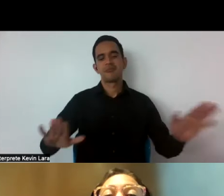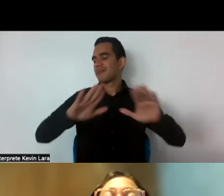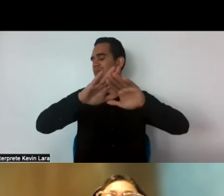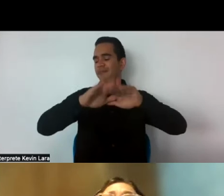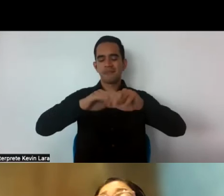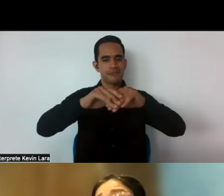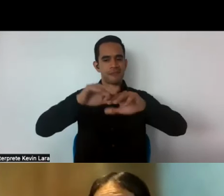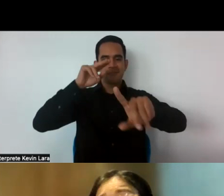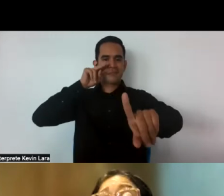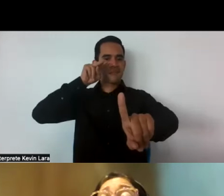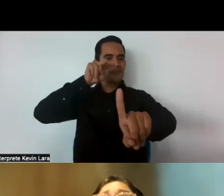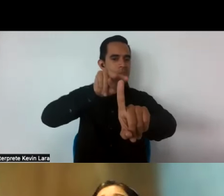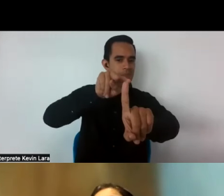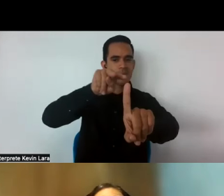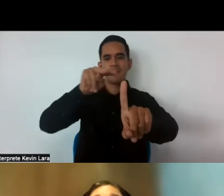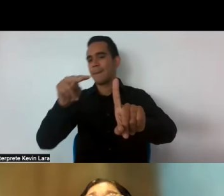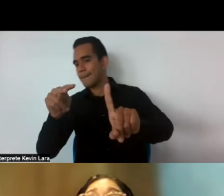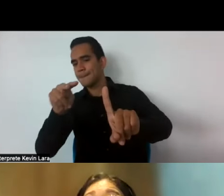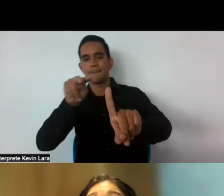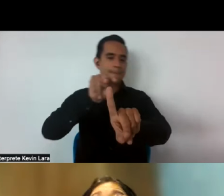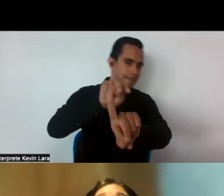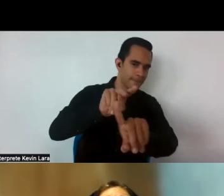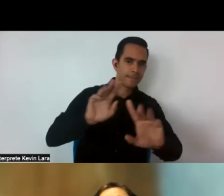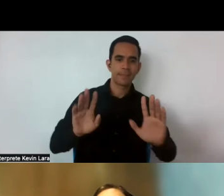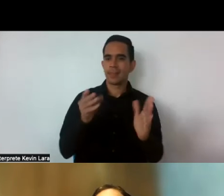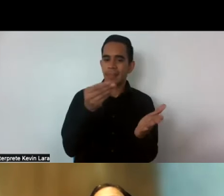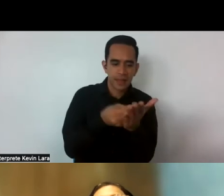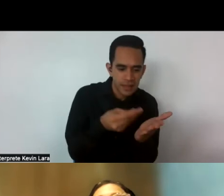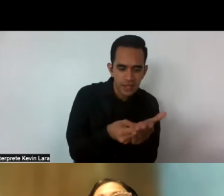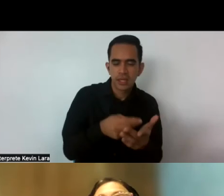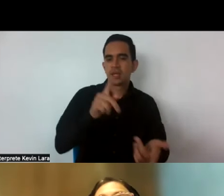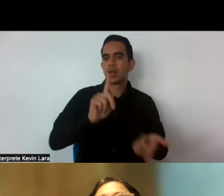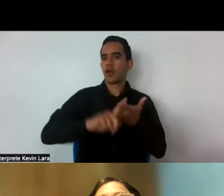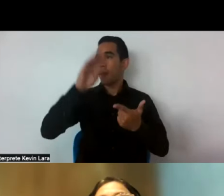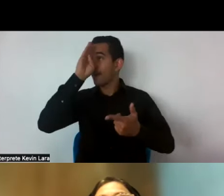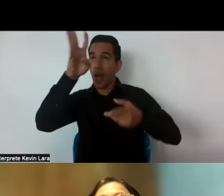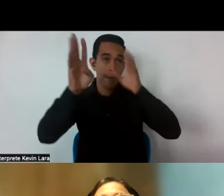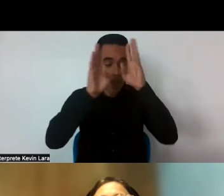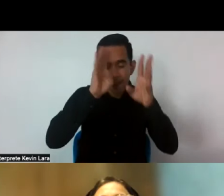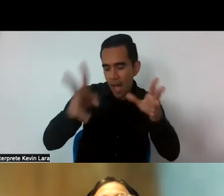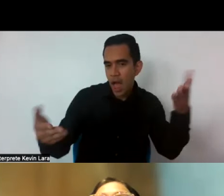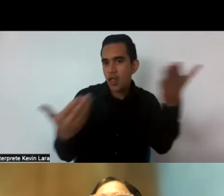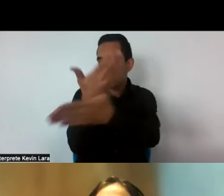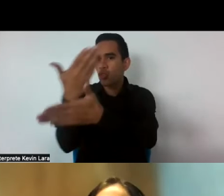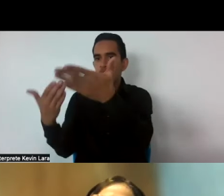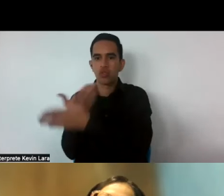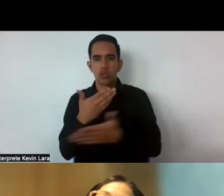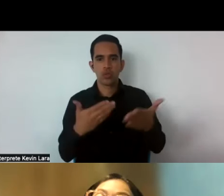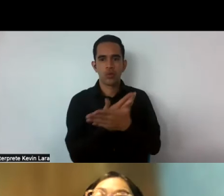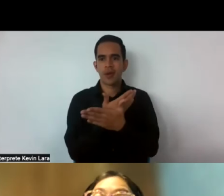cual, Cindy, una fuente de ingresos, una creatividad. Cada uno de nosotros va a tener